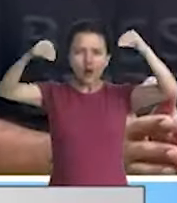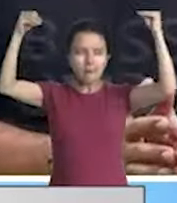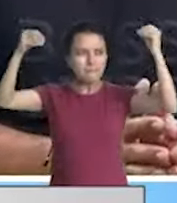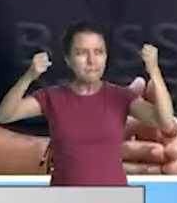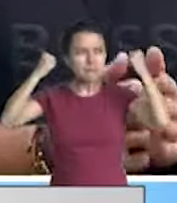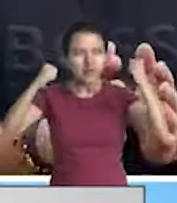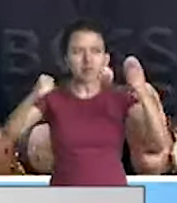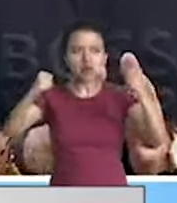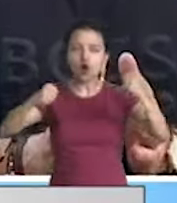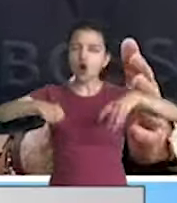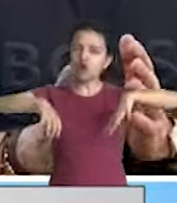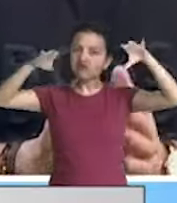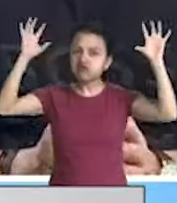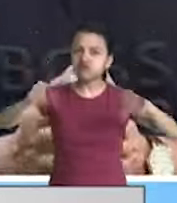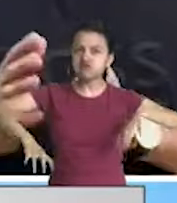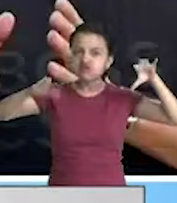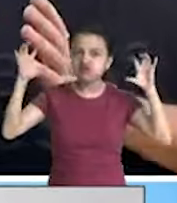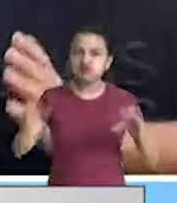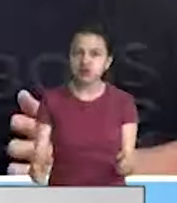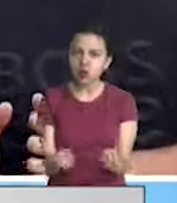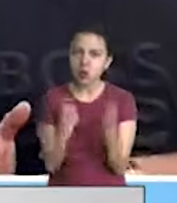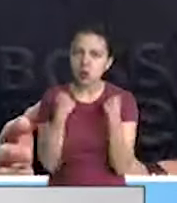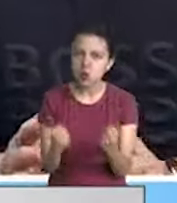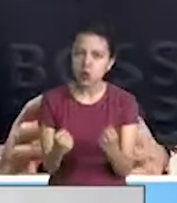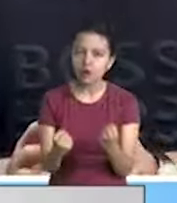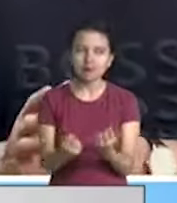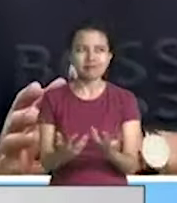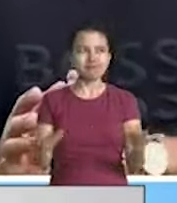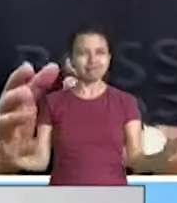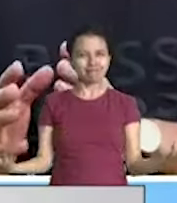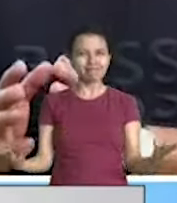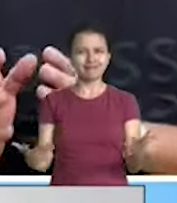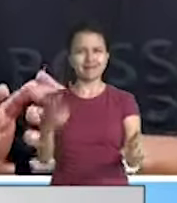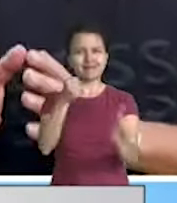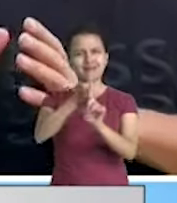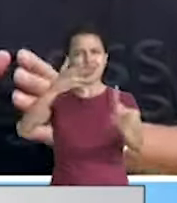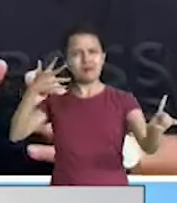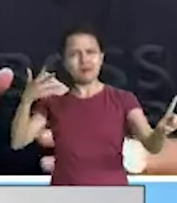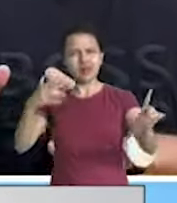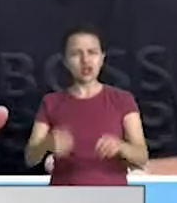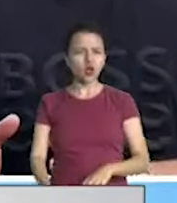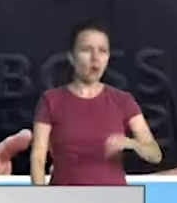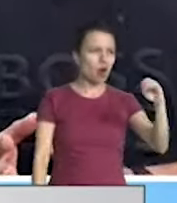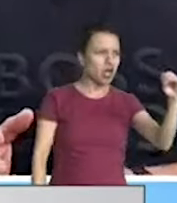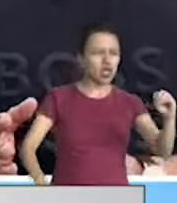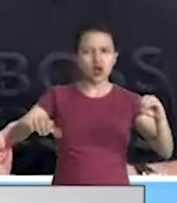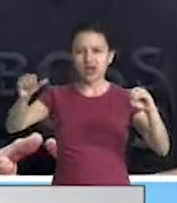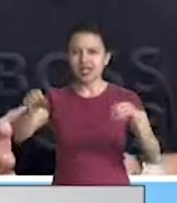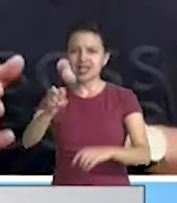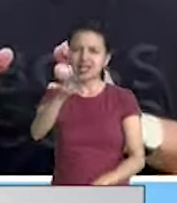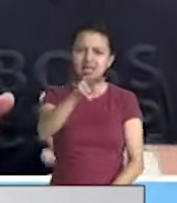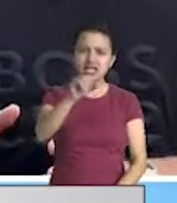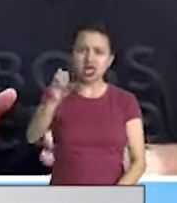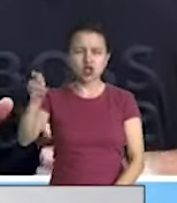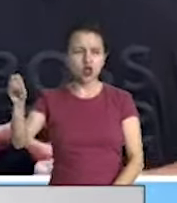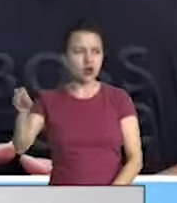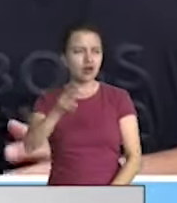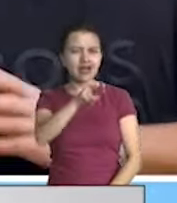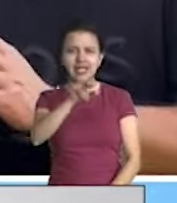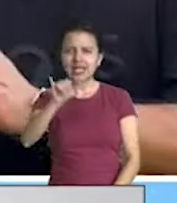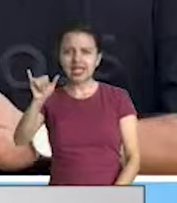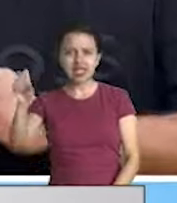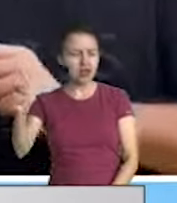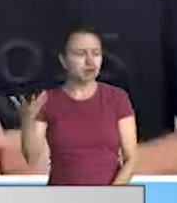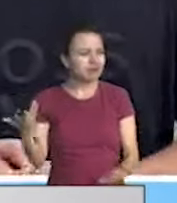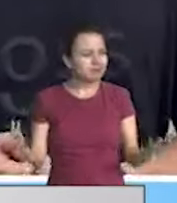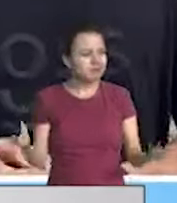nos encontramos a periodos de invierno muy intensos como fenómenos de la Niña que ya ha anunciado el IDEAN a partir de agosto y septiembre